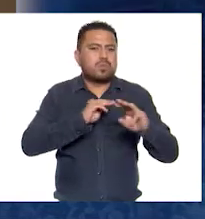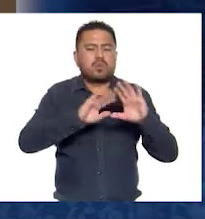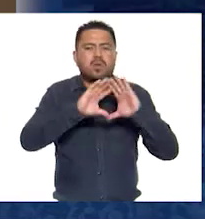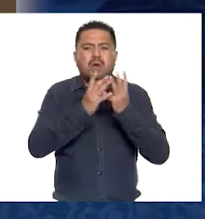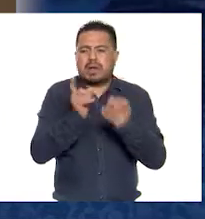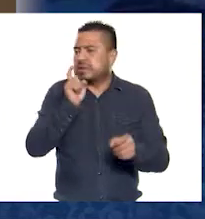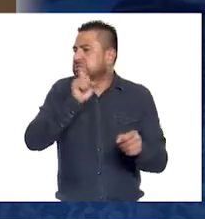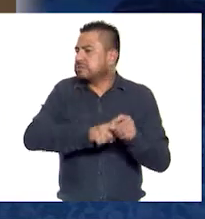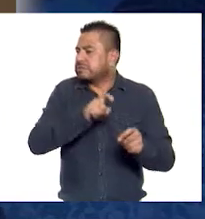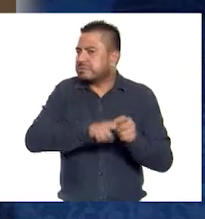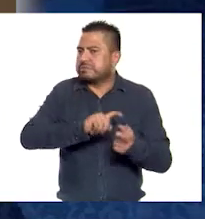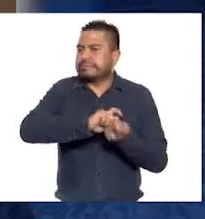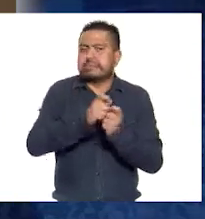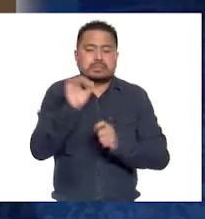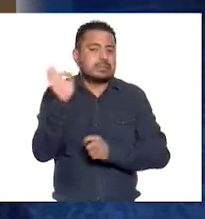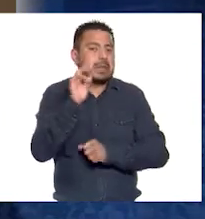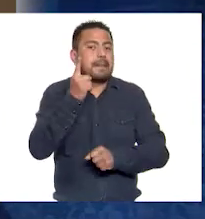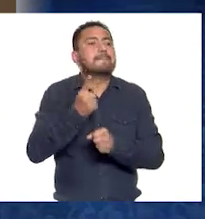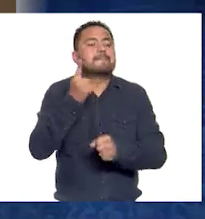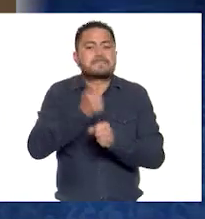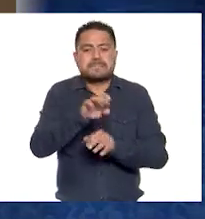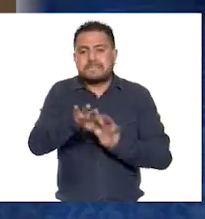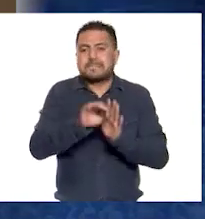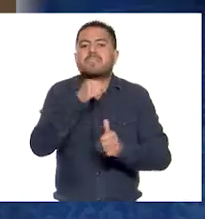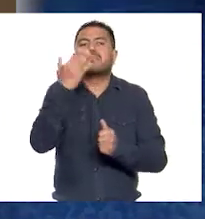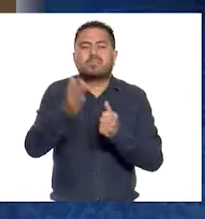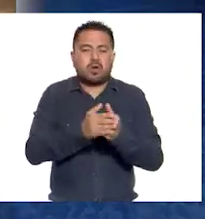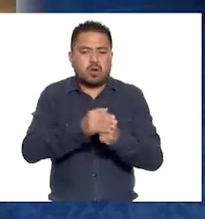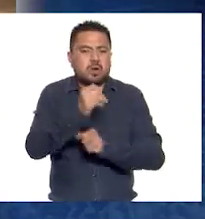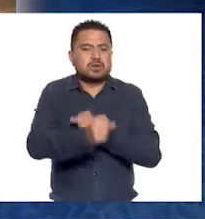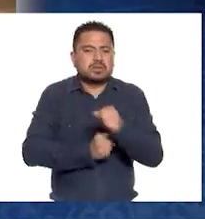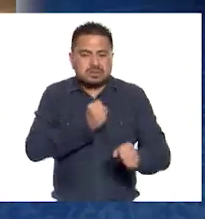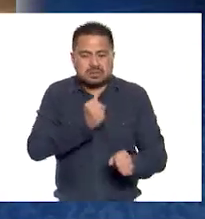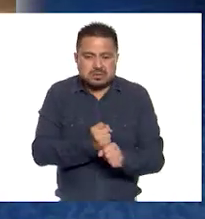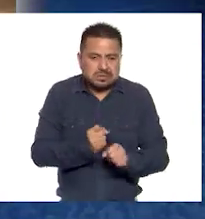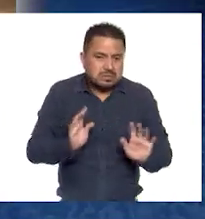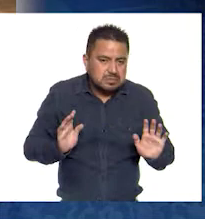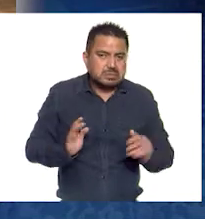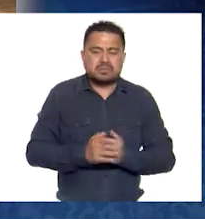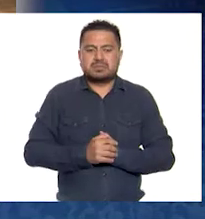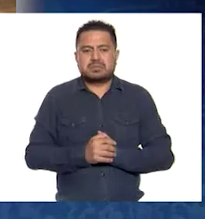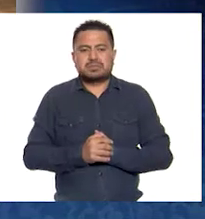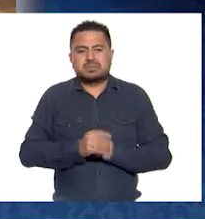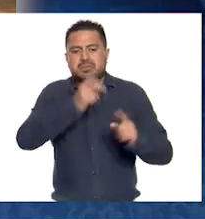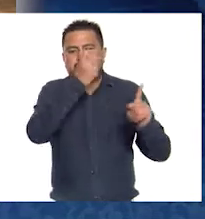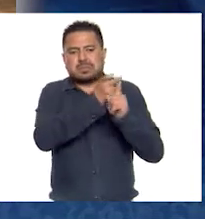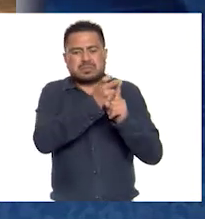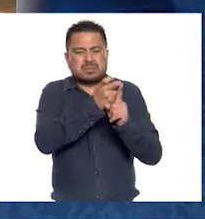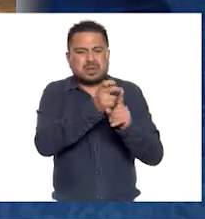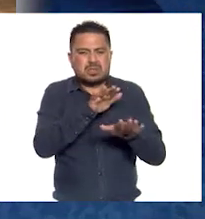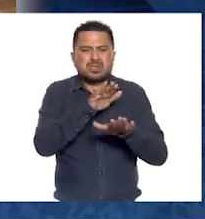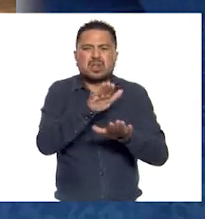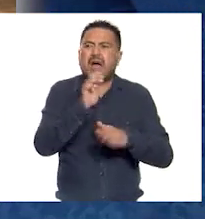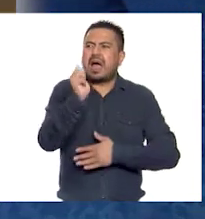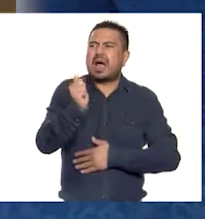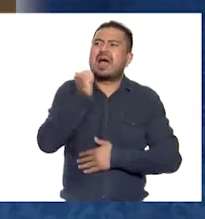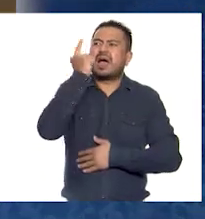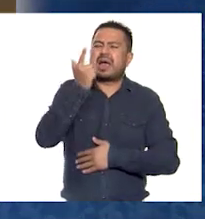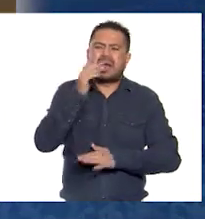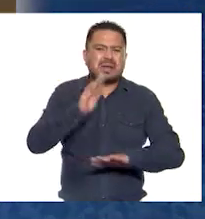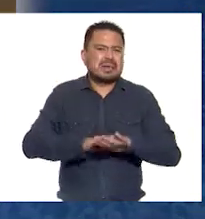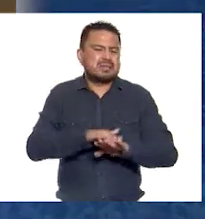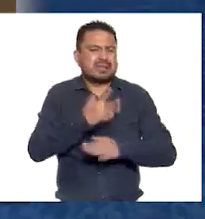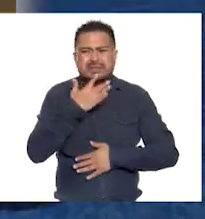adherentes, probablemente se convierta en la primera en pocos años, ¿no? Es una religión asentada sobre algunas bases